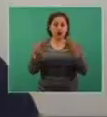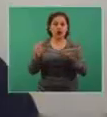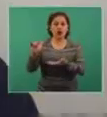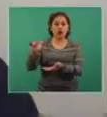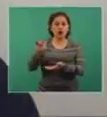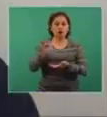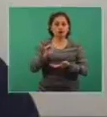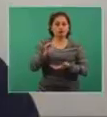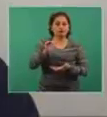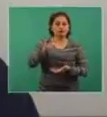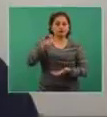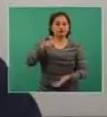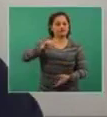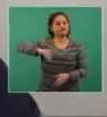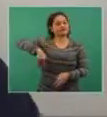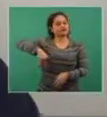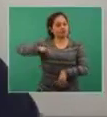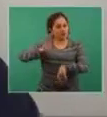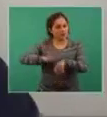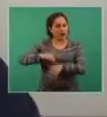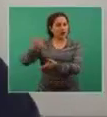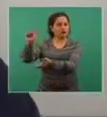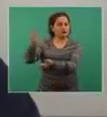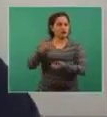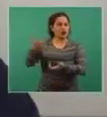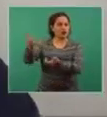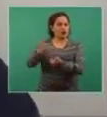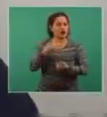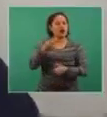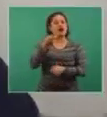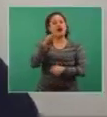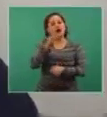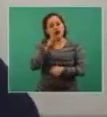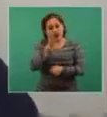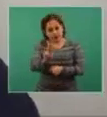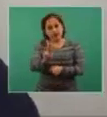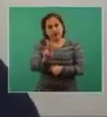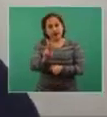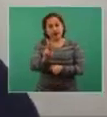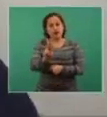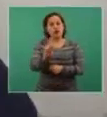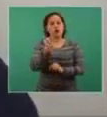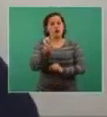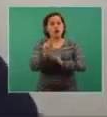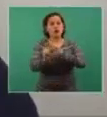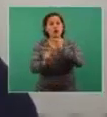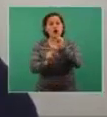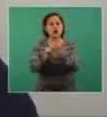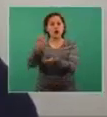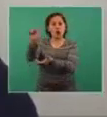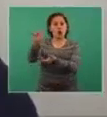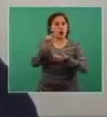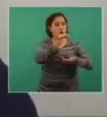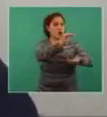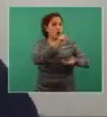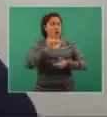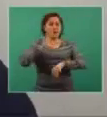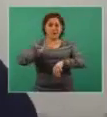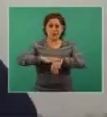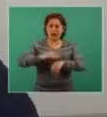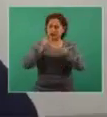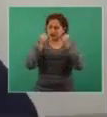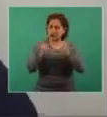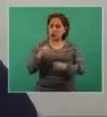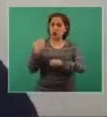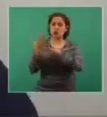en últimas semanas, pero esta proveeduría de seguro va a incrementarse todavía más en las siguientes semanas. Y entonces,